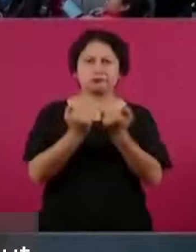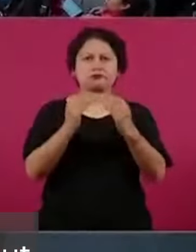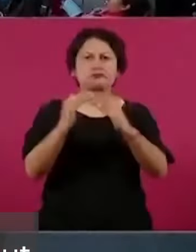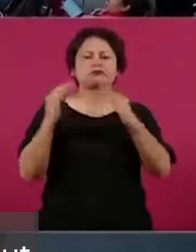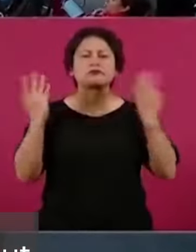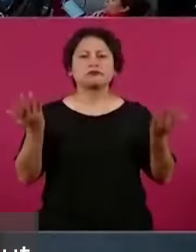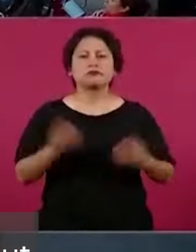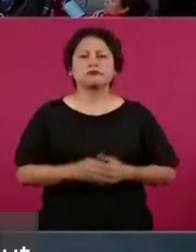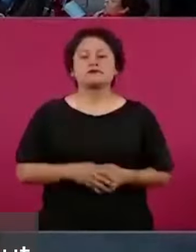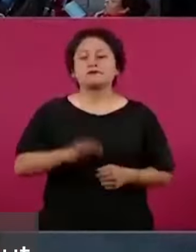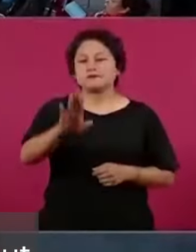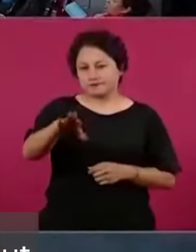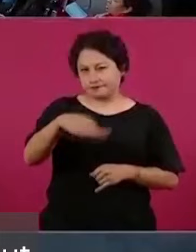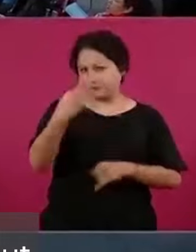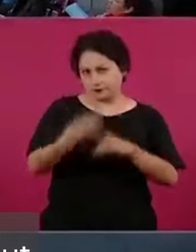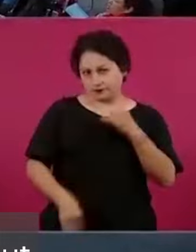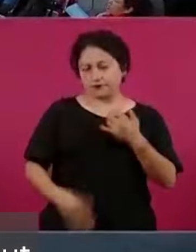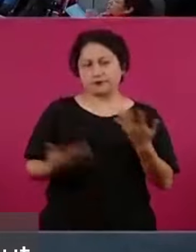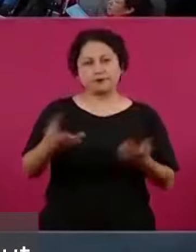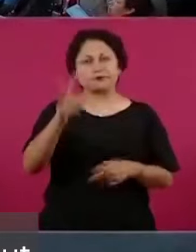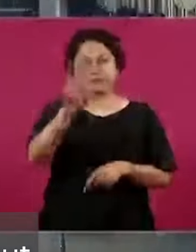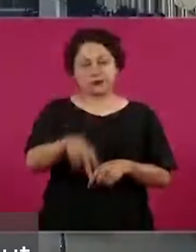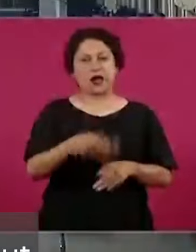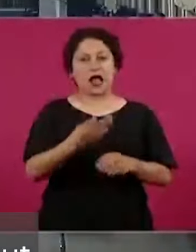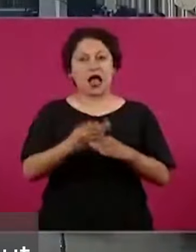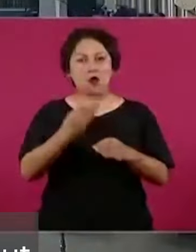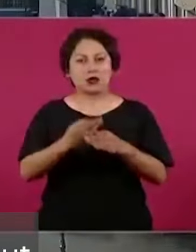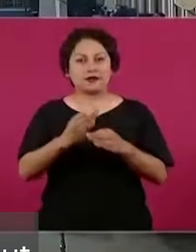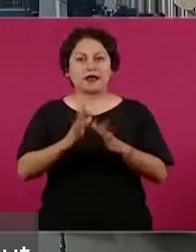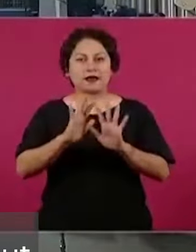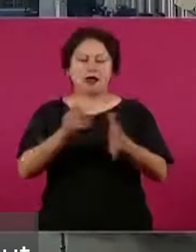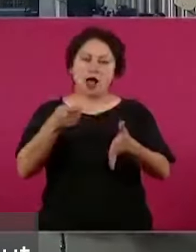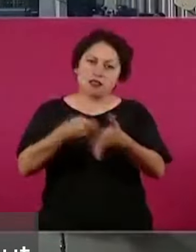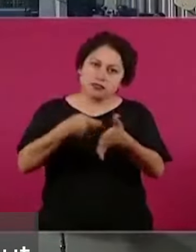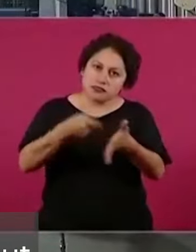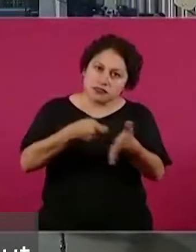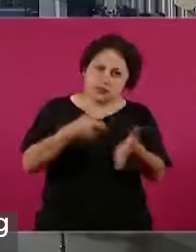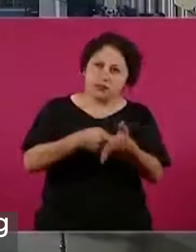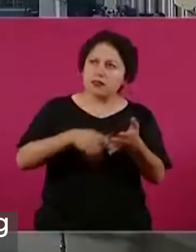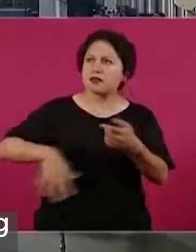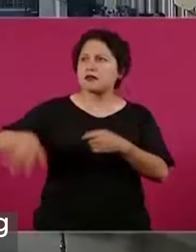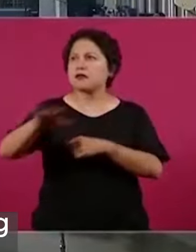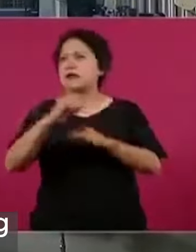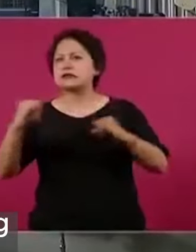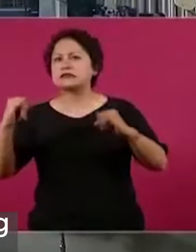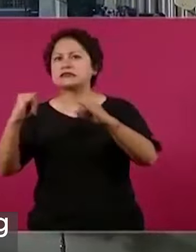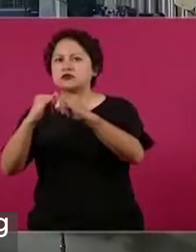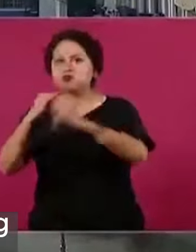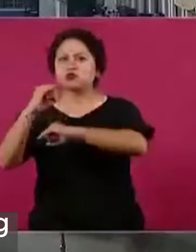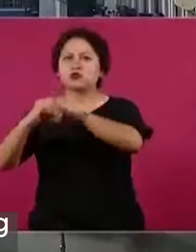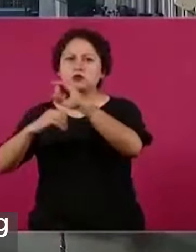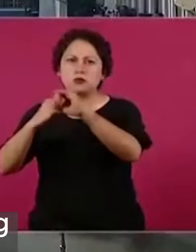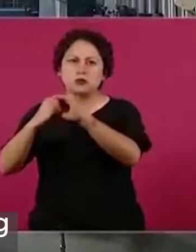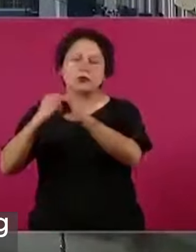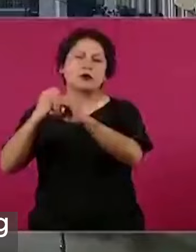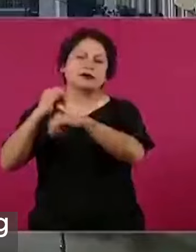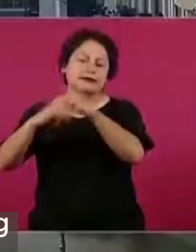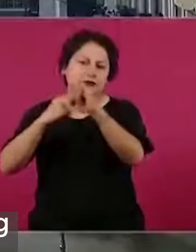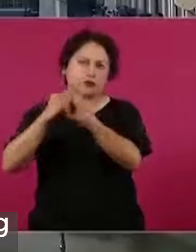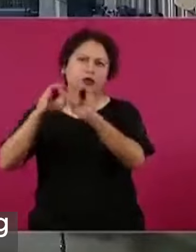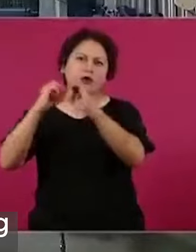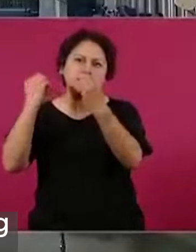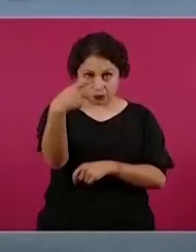Pues hay medidas también de presión hay eh organizaciones que se están pronunciando Y mientras avanza precisamente esta reforma judicial